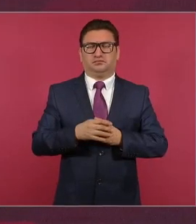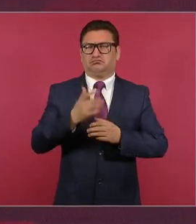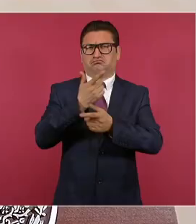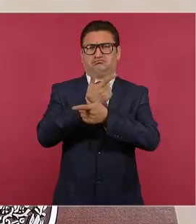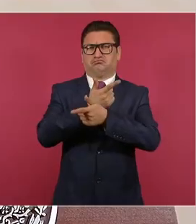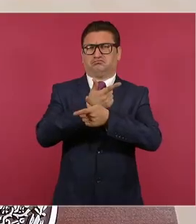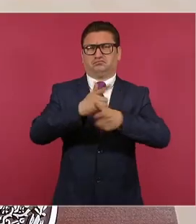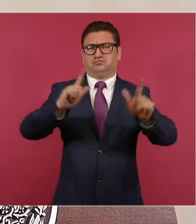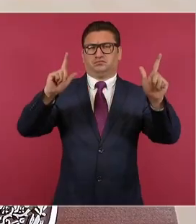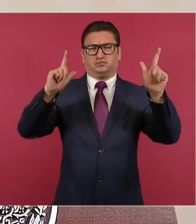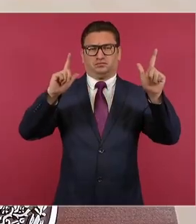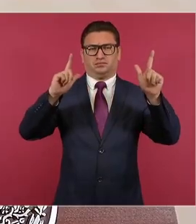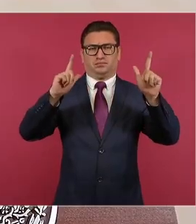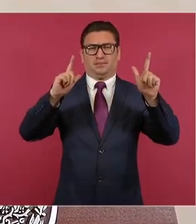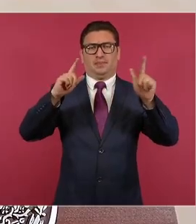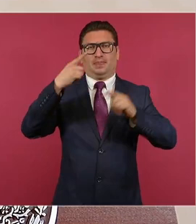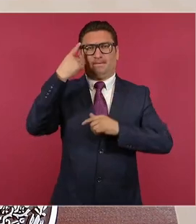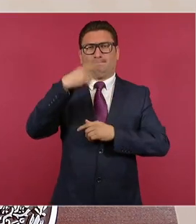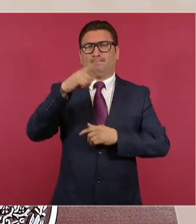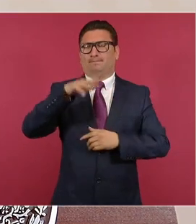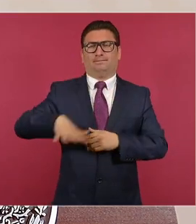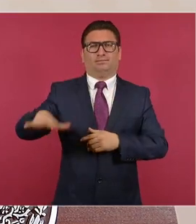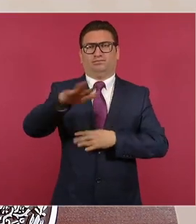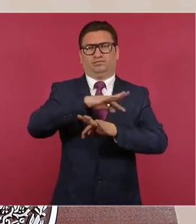libertad para que